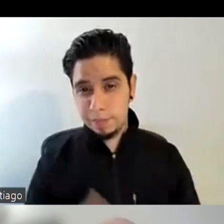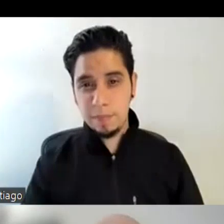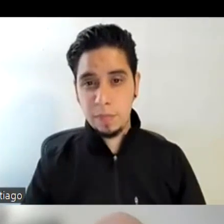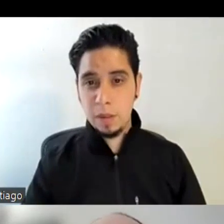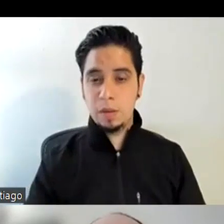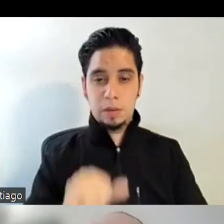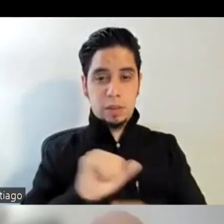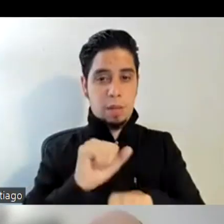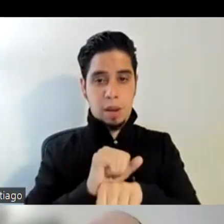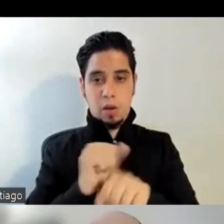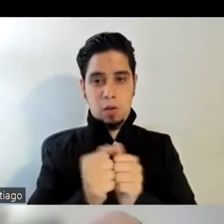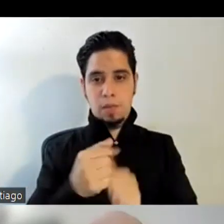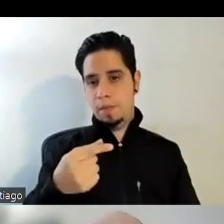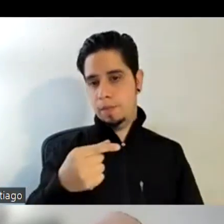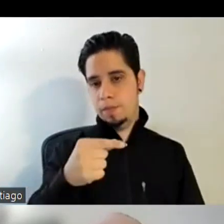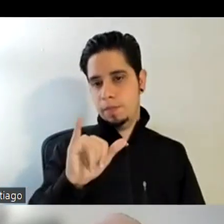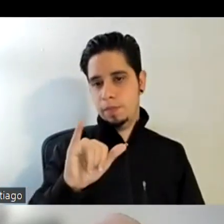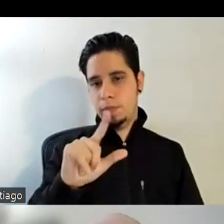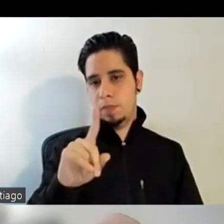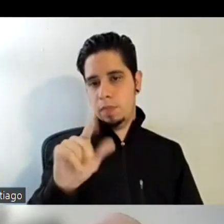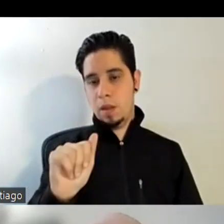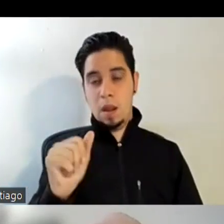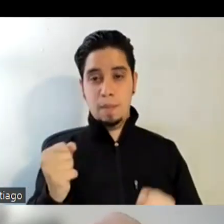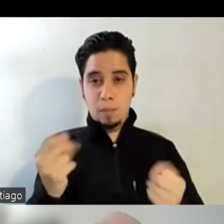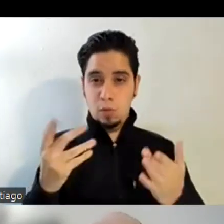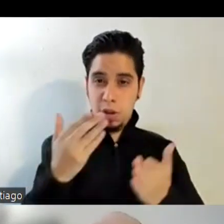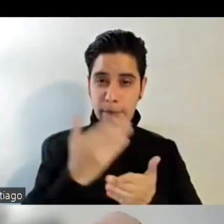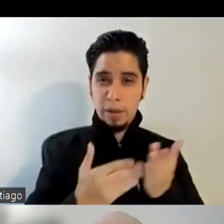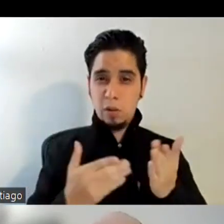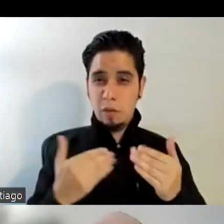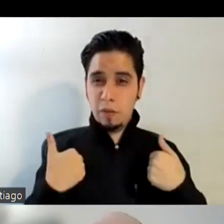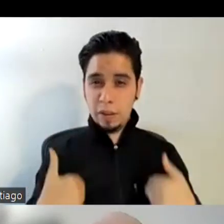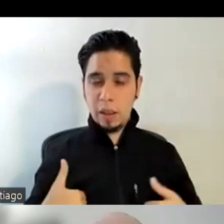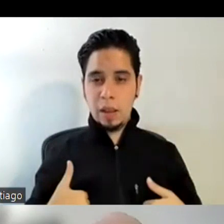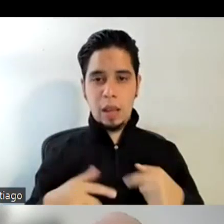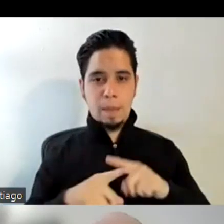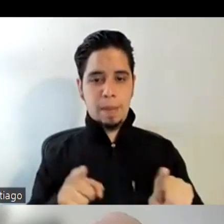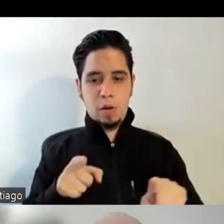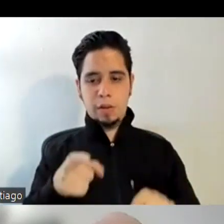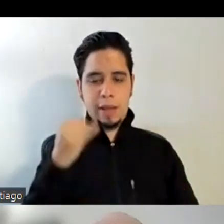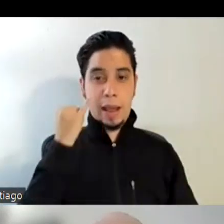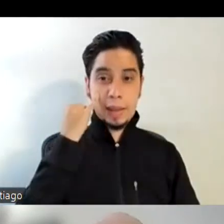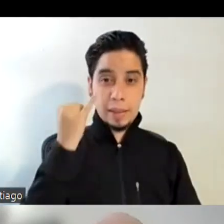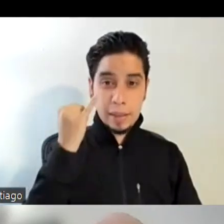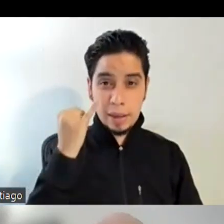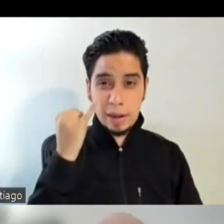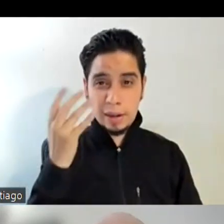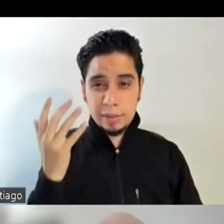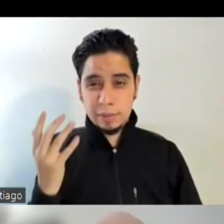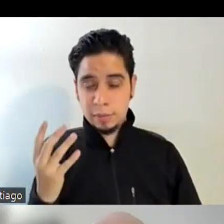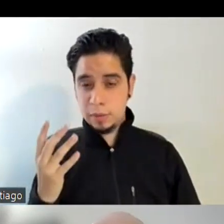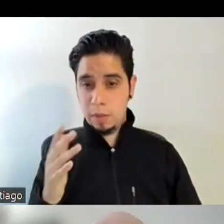y tengo todo eso. Así que hay muchas partes que son físicas. Pero yo creo que esa idea, ¿no?, tan